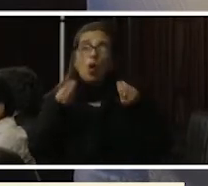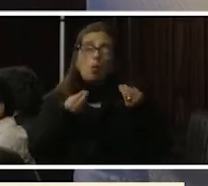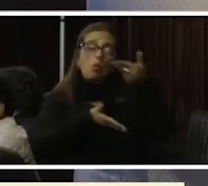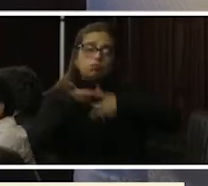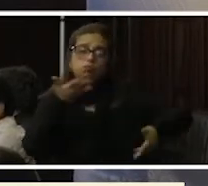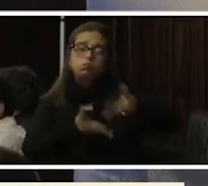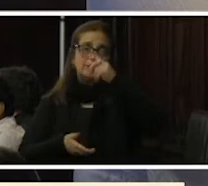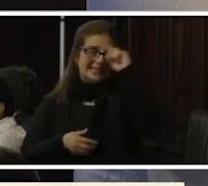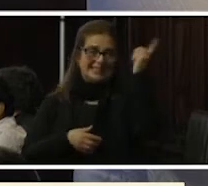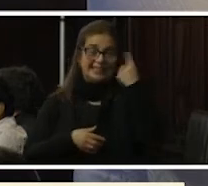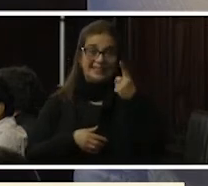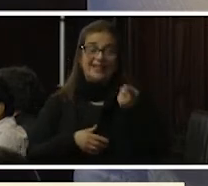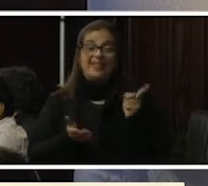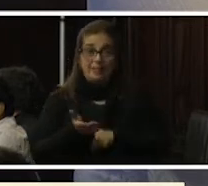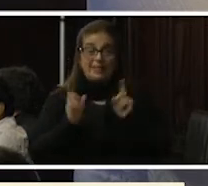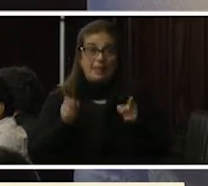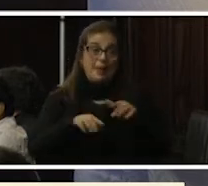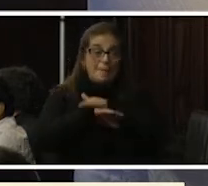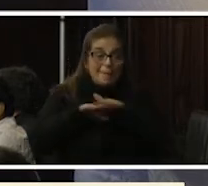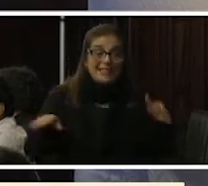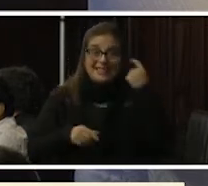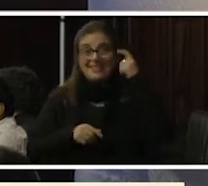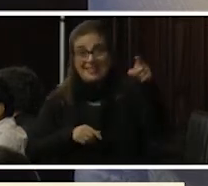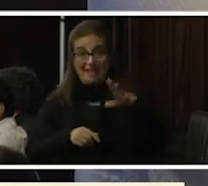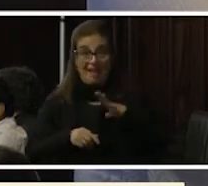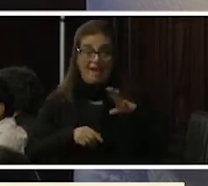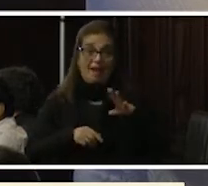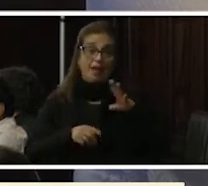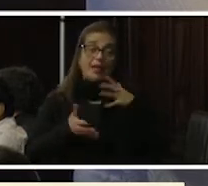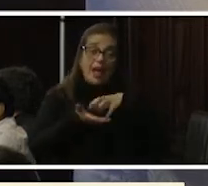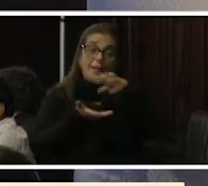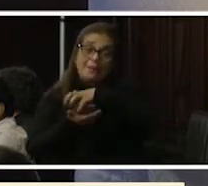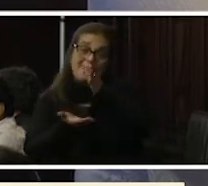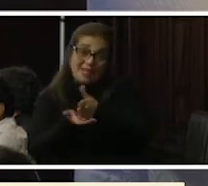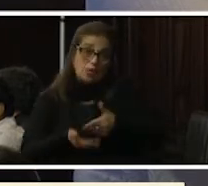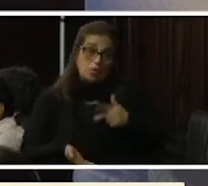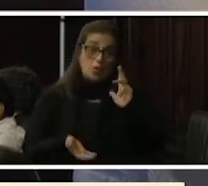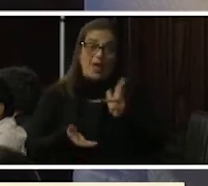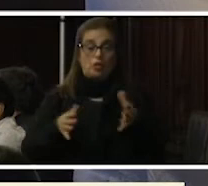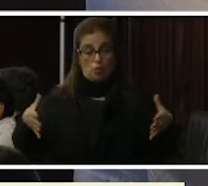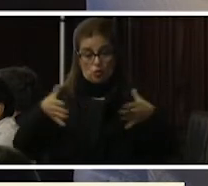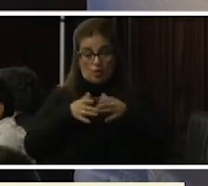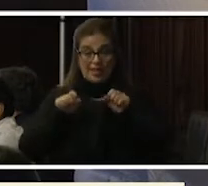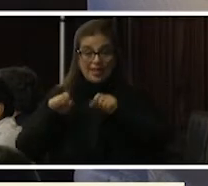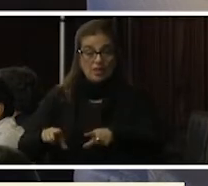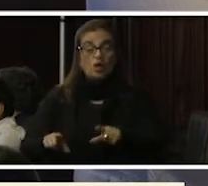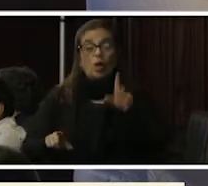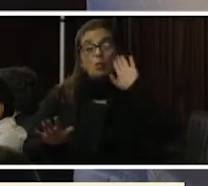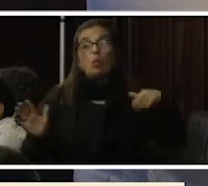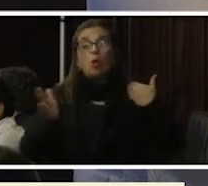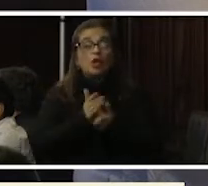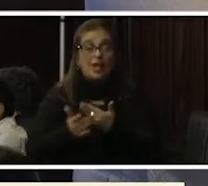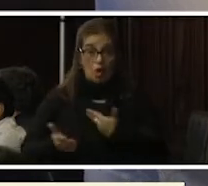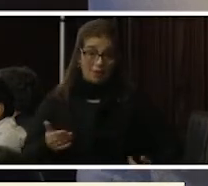las directrices establecen los criterios básicos para garantizar el respeto de los derechos humanos de estos pueblos, recomendando a los